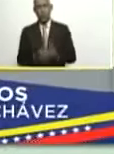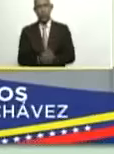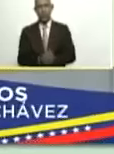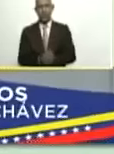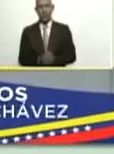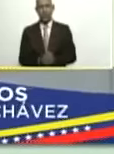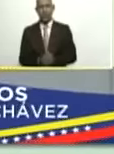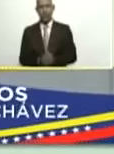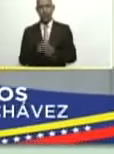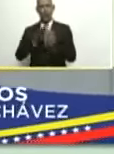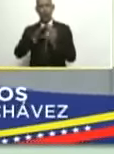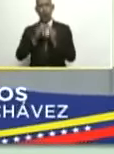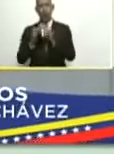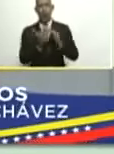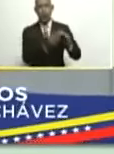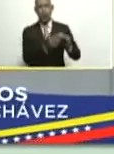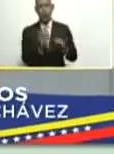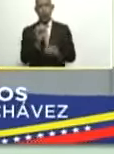¡Comuna!